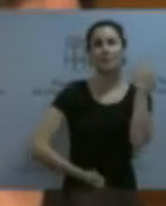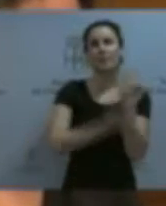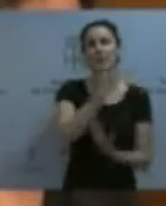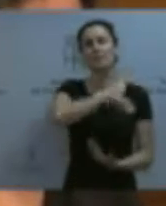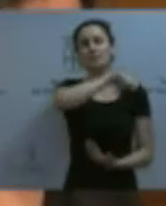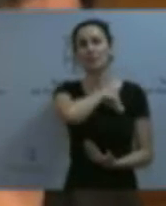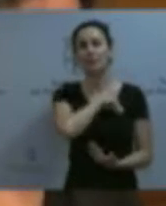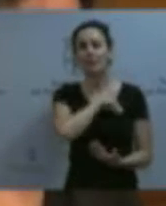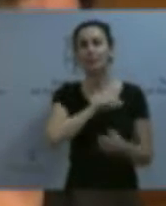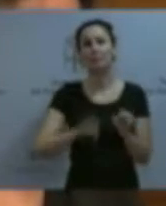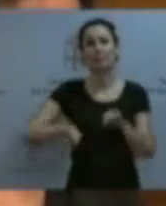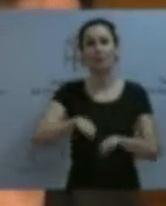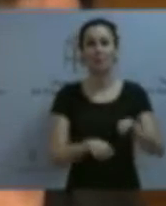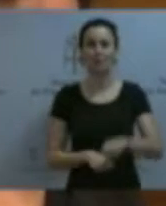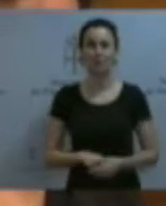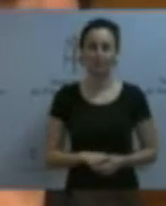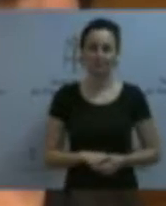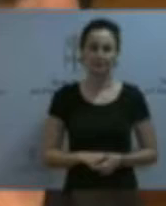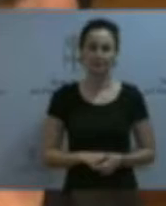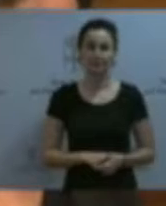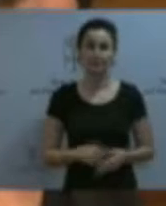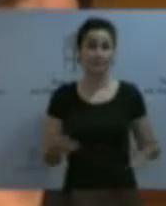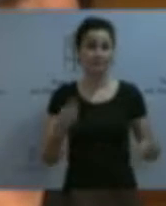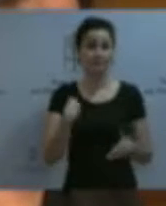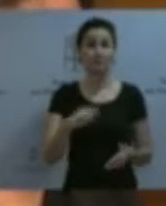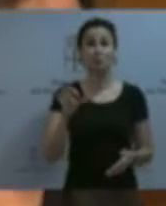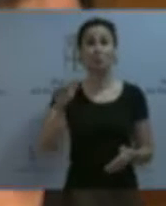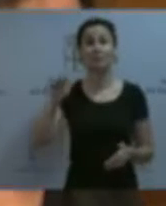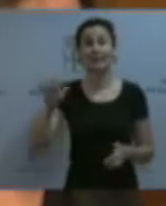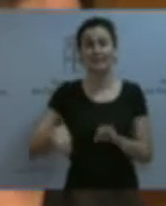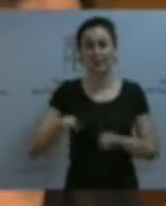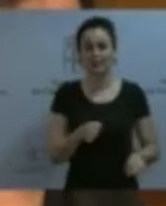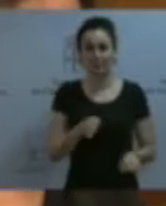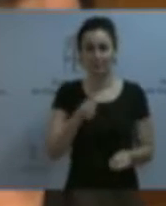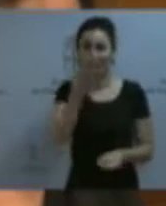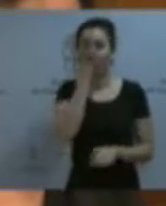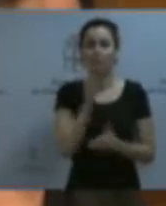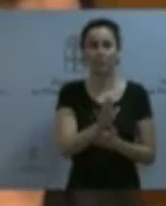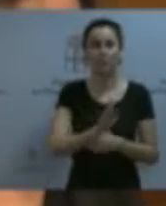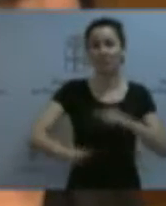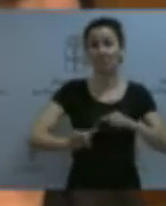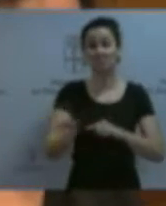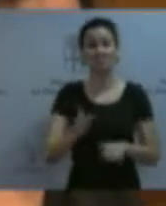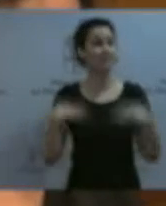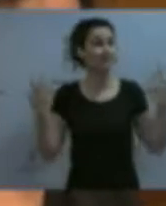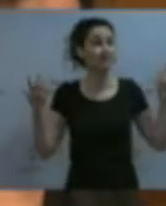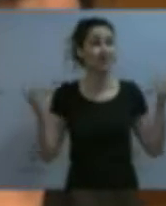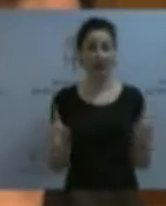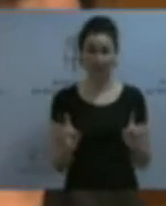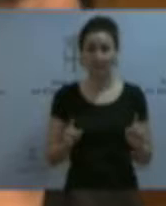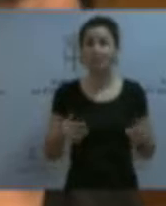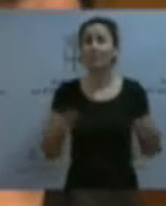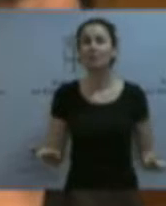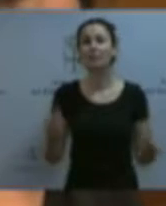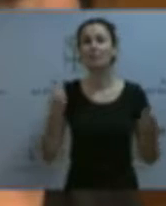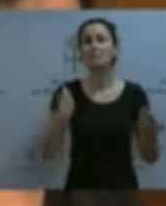Española de Piragüismo. Lo del Sella, la actitud, no la decisión, no me sorprende. El CODIS